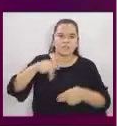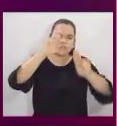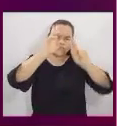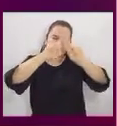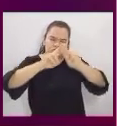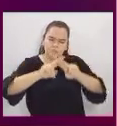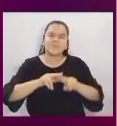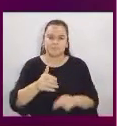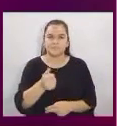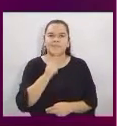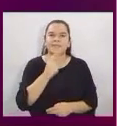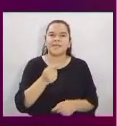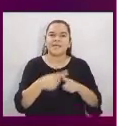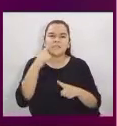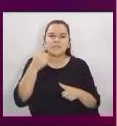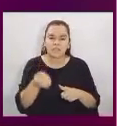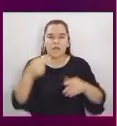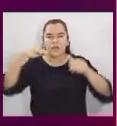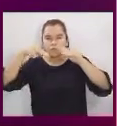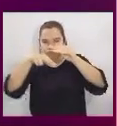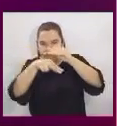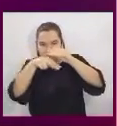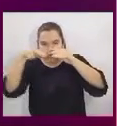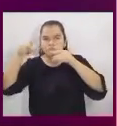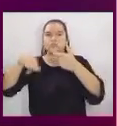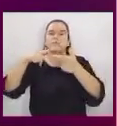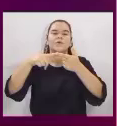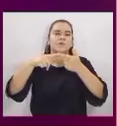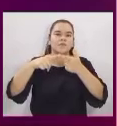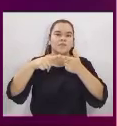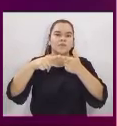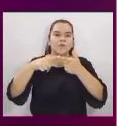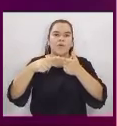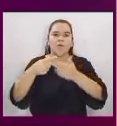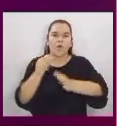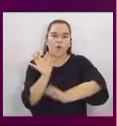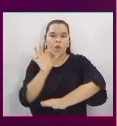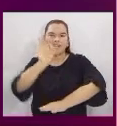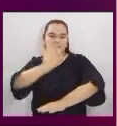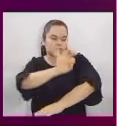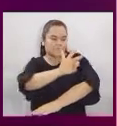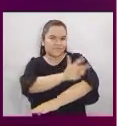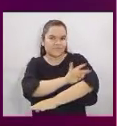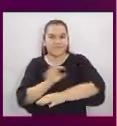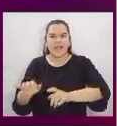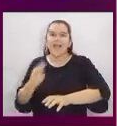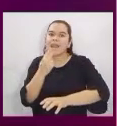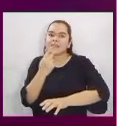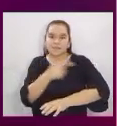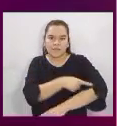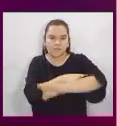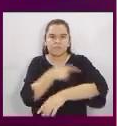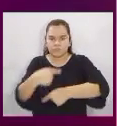los estudios correspondientes, que son una resonancia magnética, potenciales evocados,